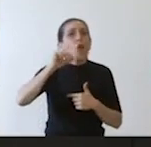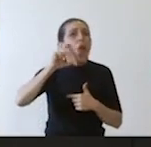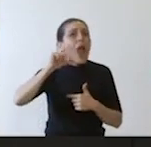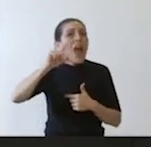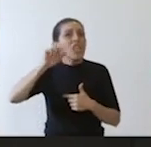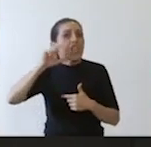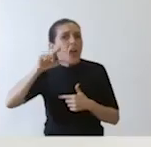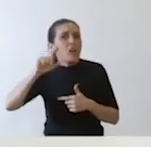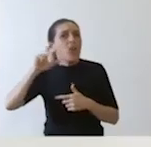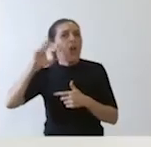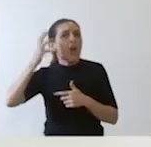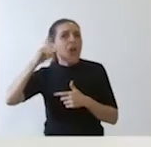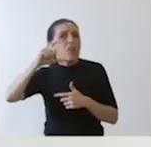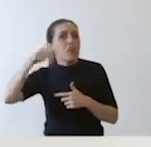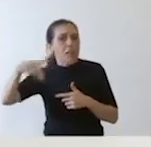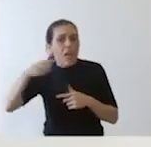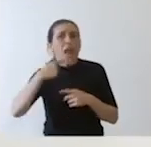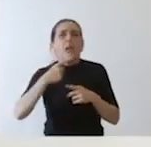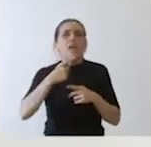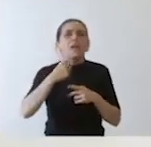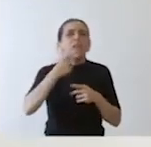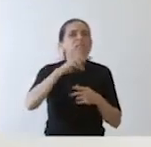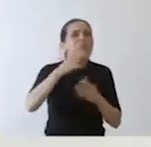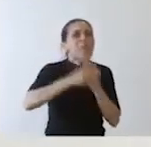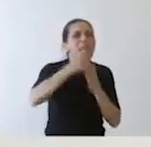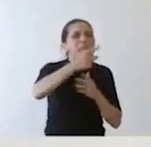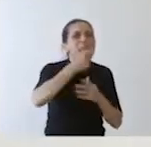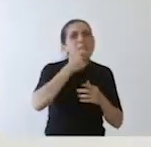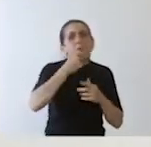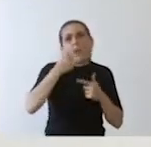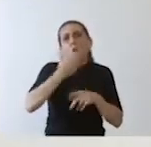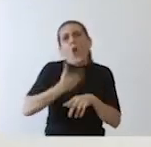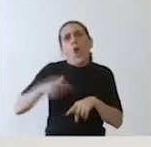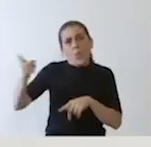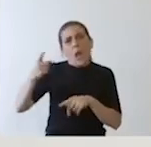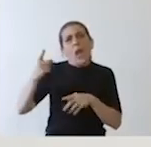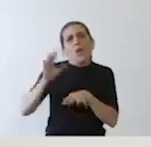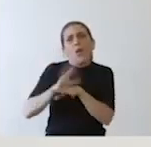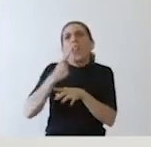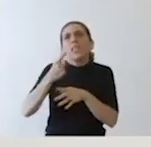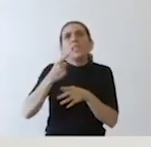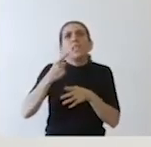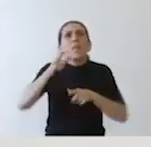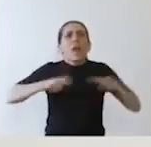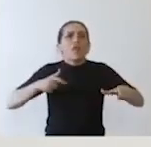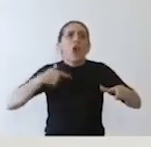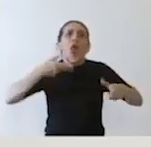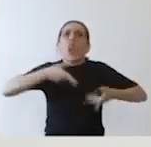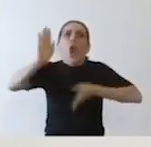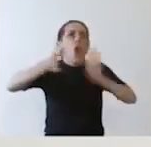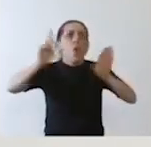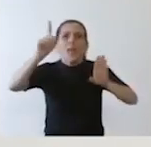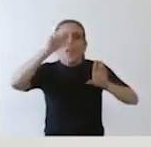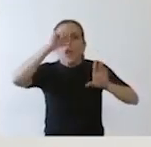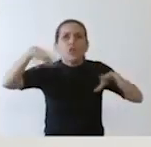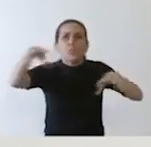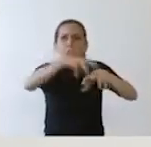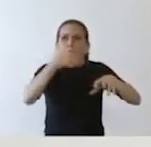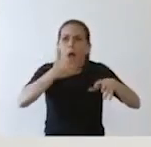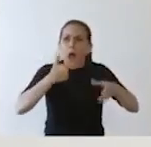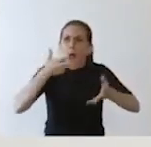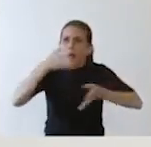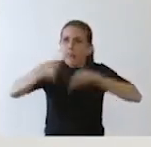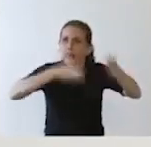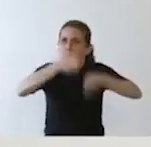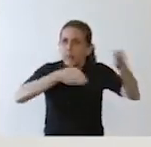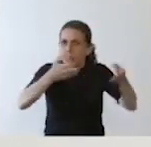CNN Radio. Viceministra, si bien el gobierno desalienta la concurrencia en los hospitales públicos, hay un aumento de la demanda en distintos